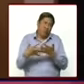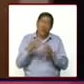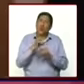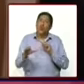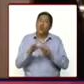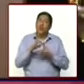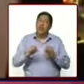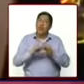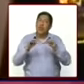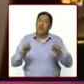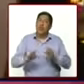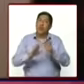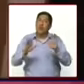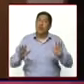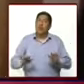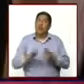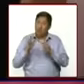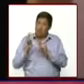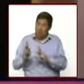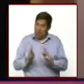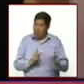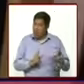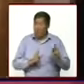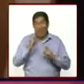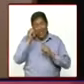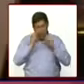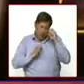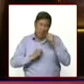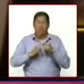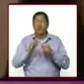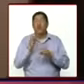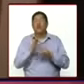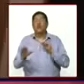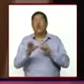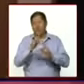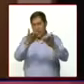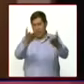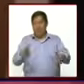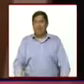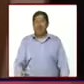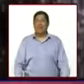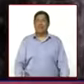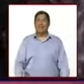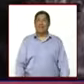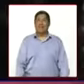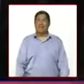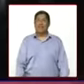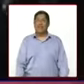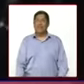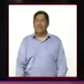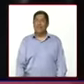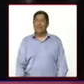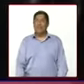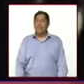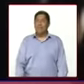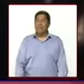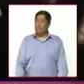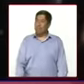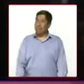este fin de semana, porque se vienen preparativos, expresión de folclore y cultura. Hecho en Bolivia.